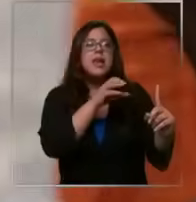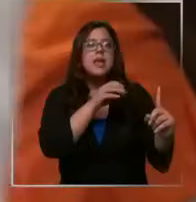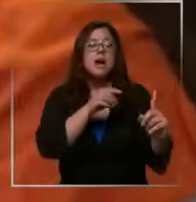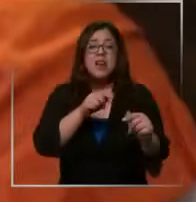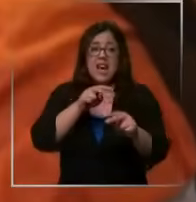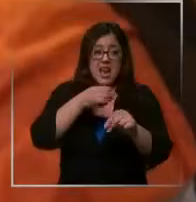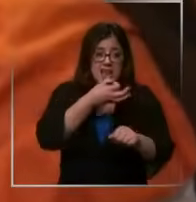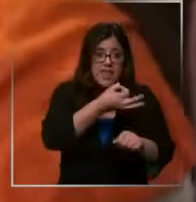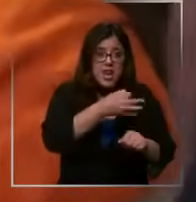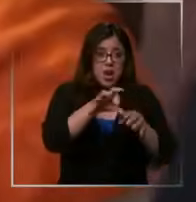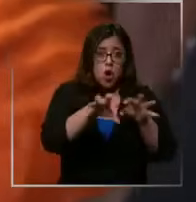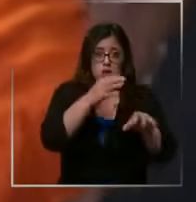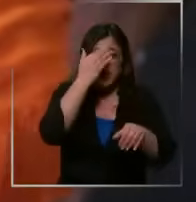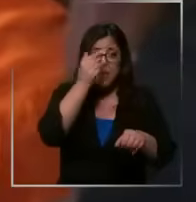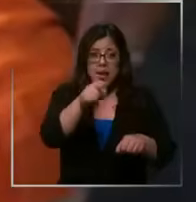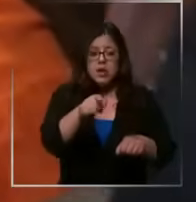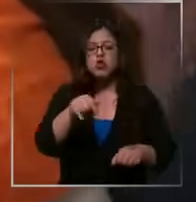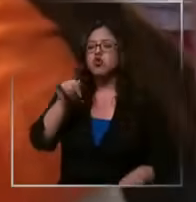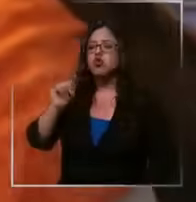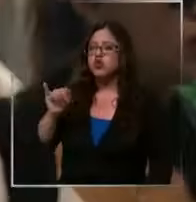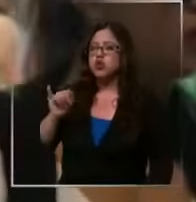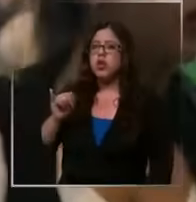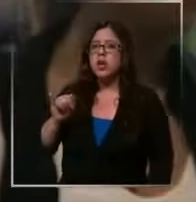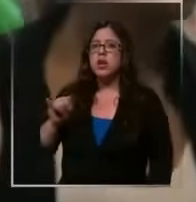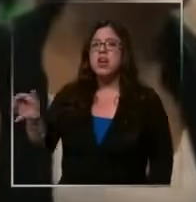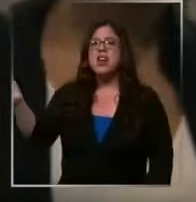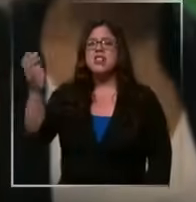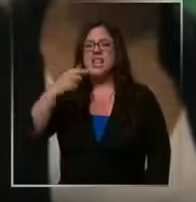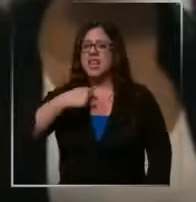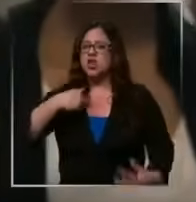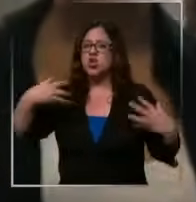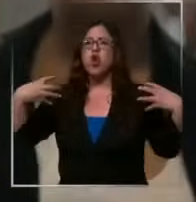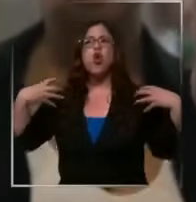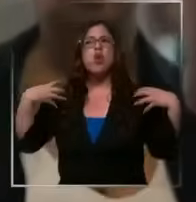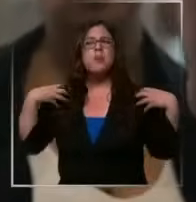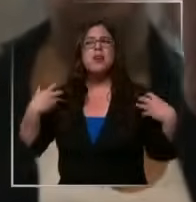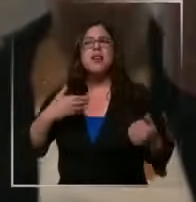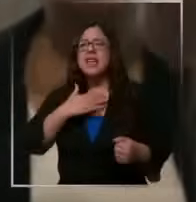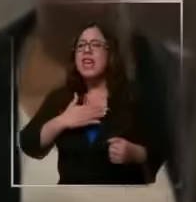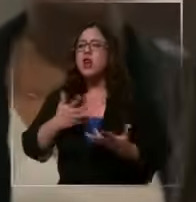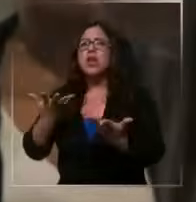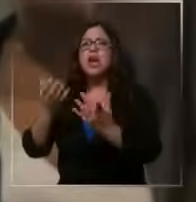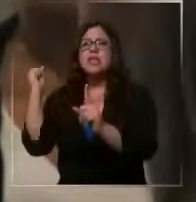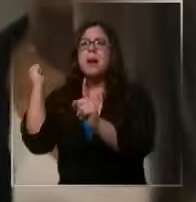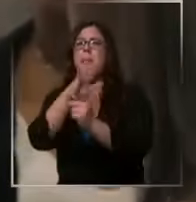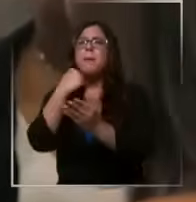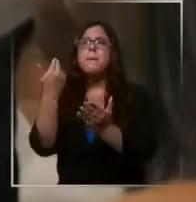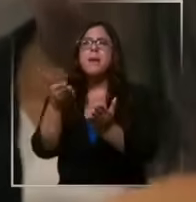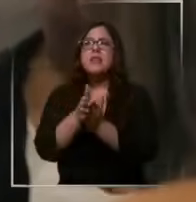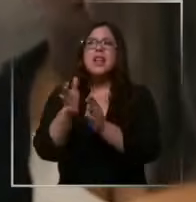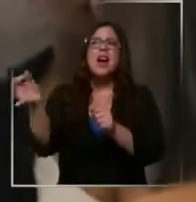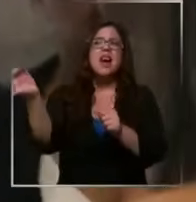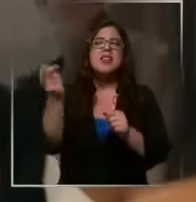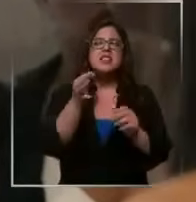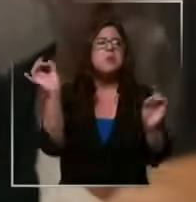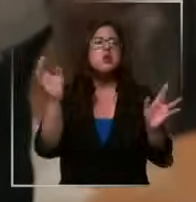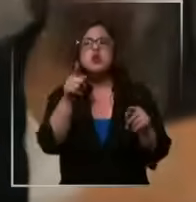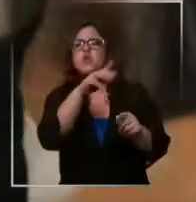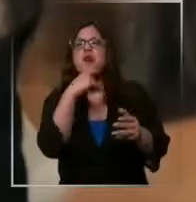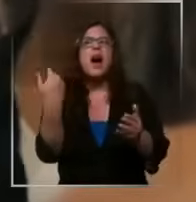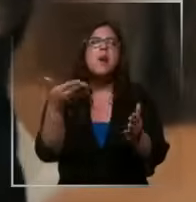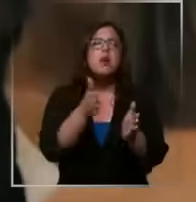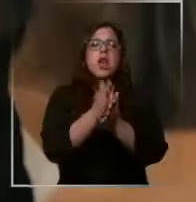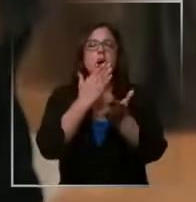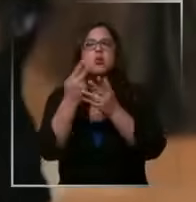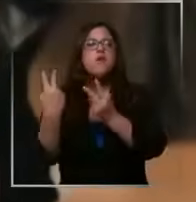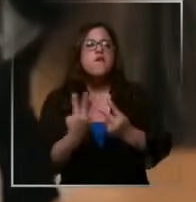ti. Sí, simplemente que lo quiero matar, que al llegar tu padre vive en Chile, al llegar te matan, ese tipo